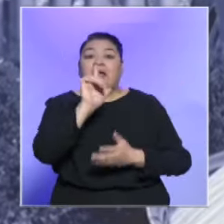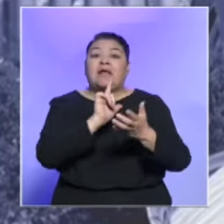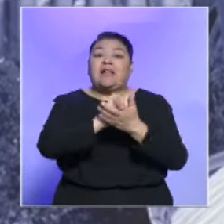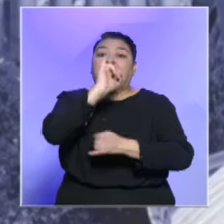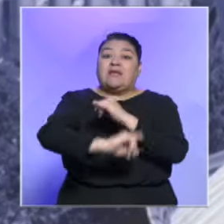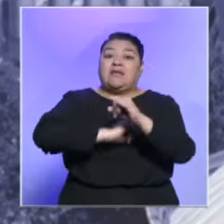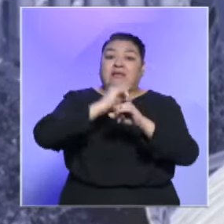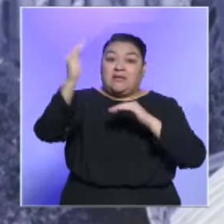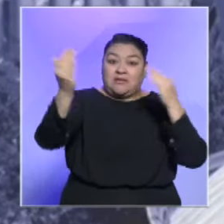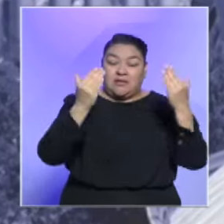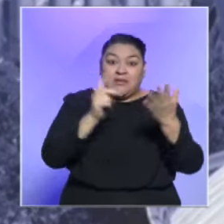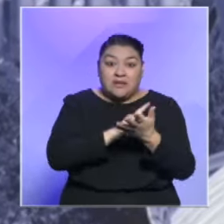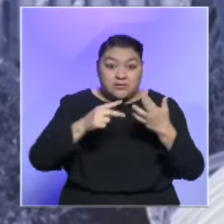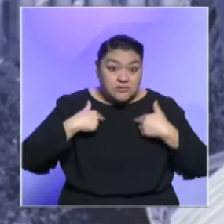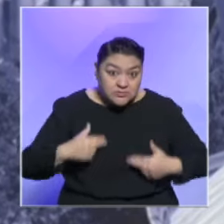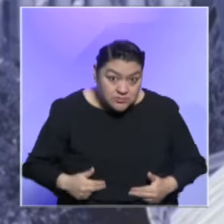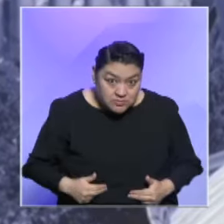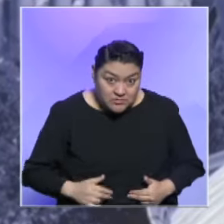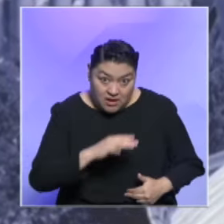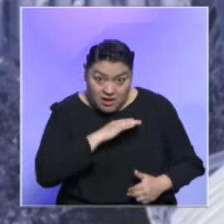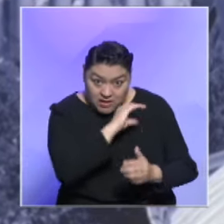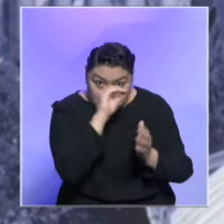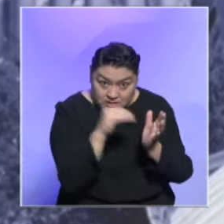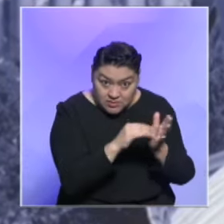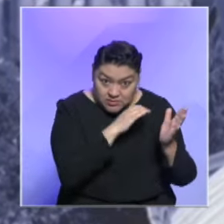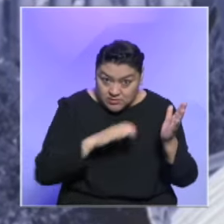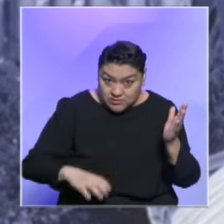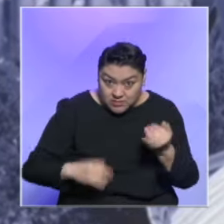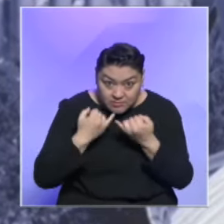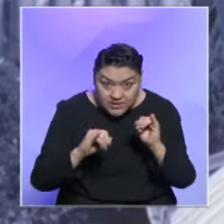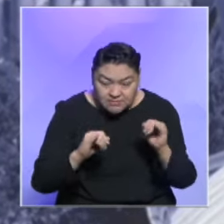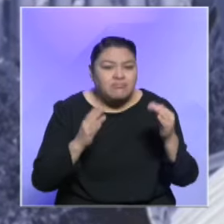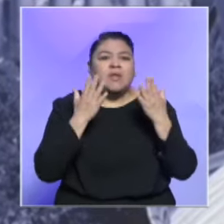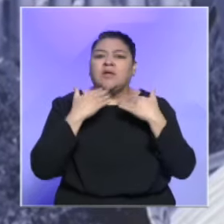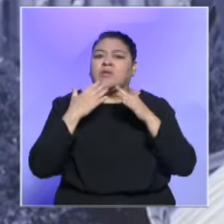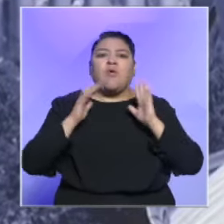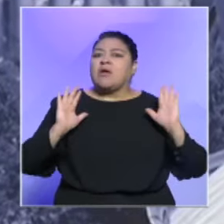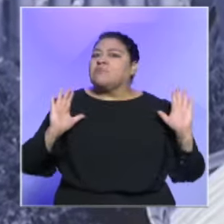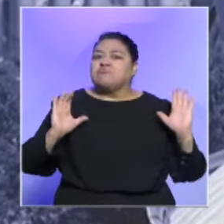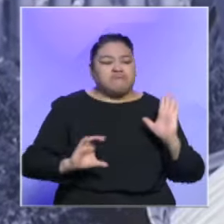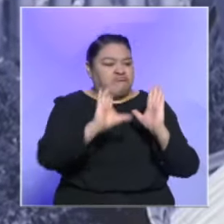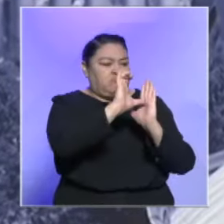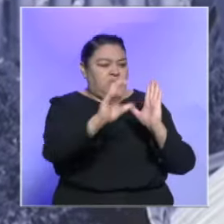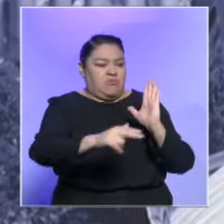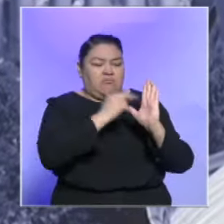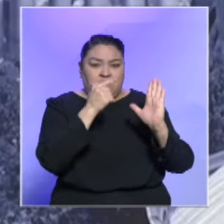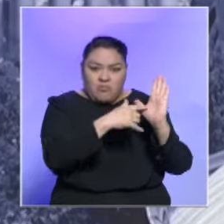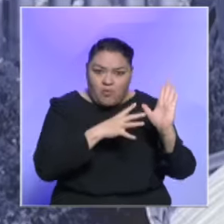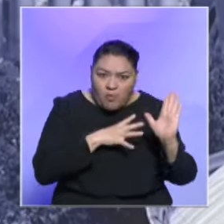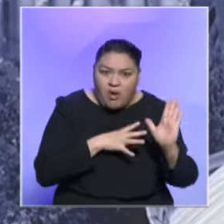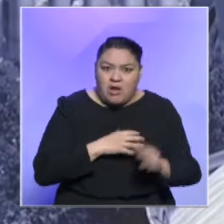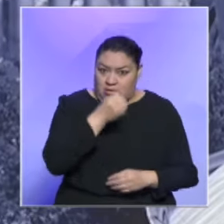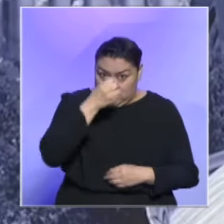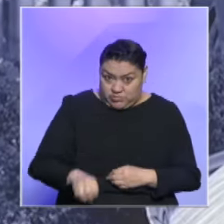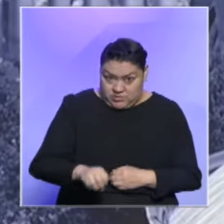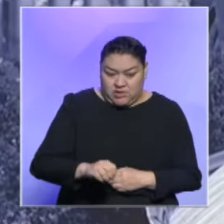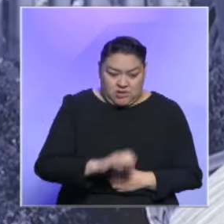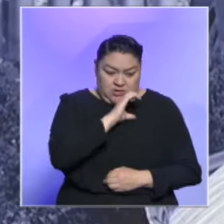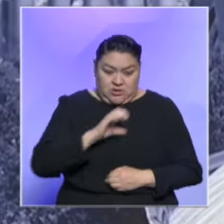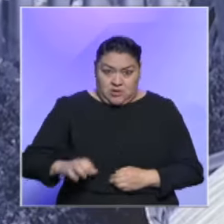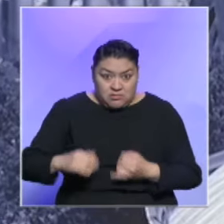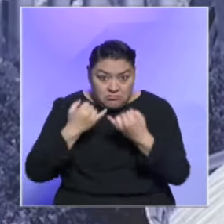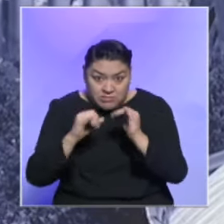existe el derecho humano específico a tener candidaturas independientes. La convención no dice ni establece el deber o un modelo